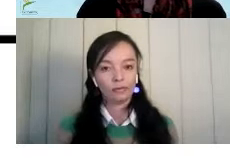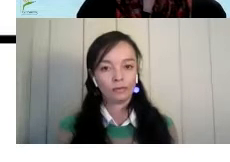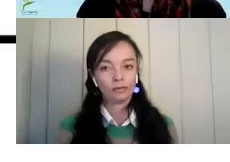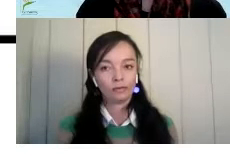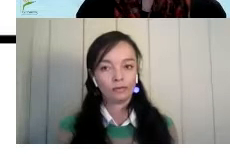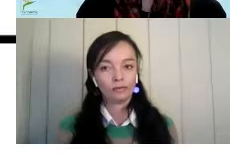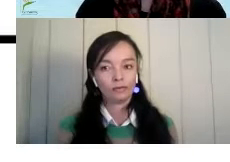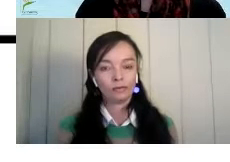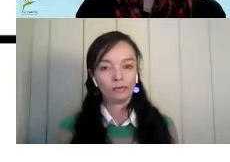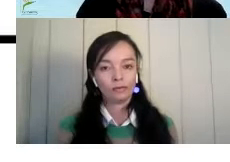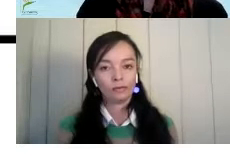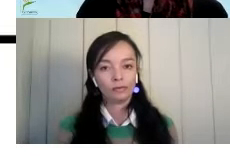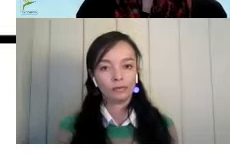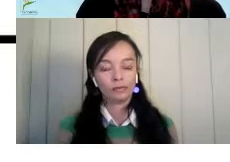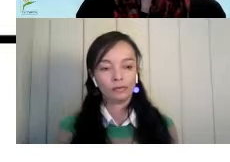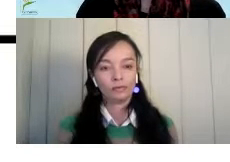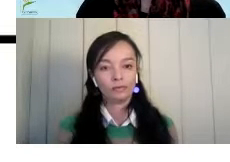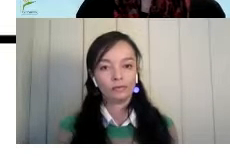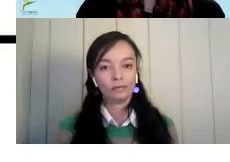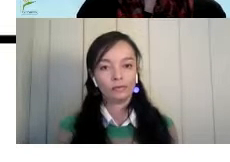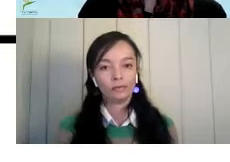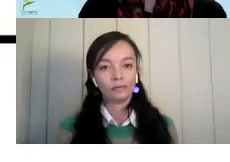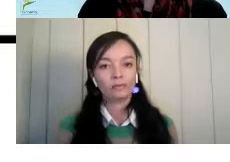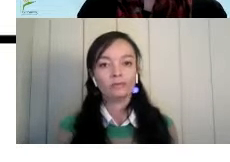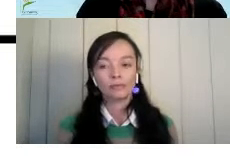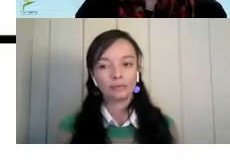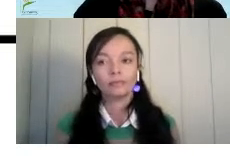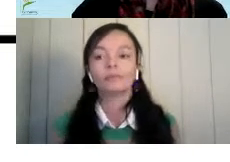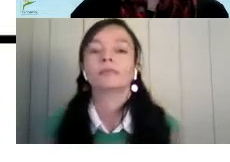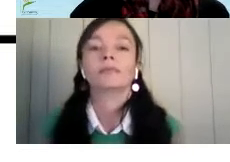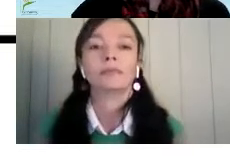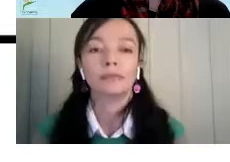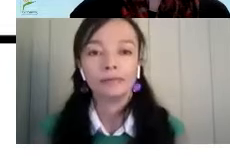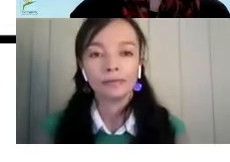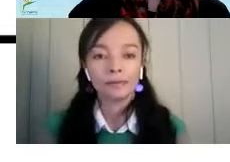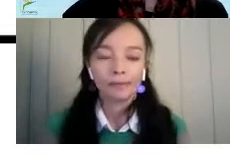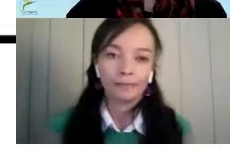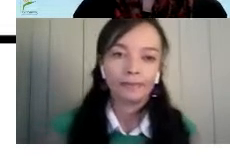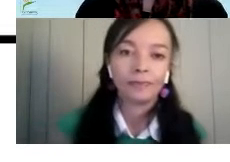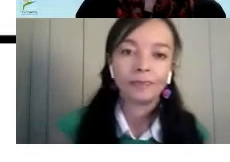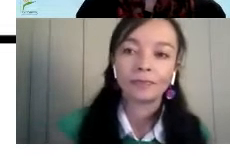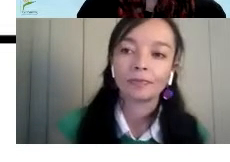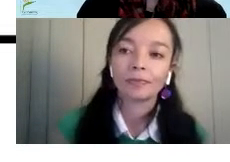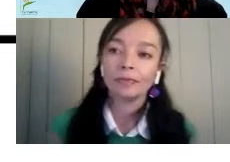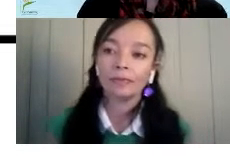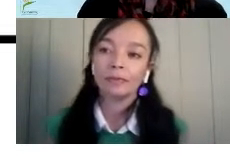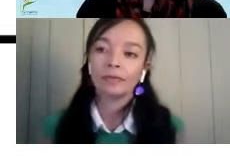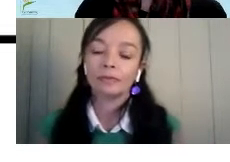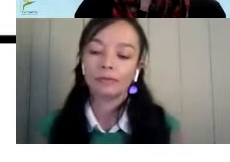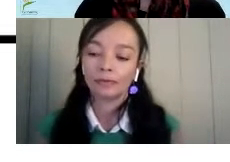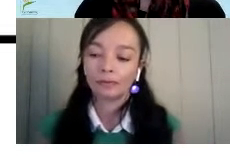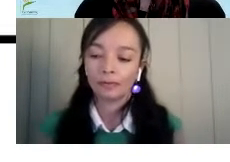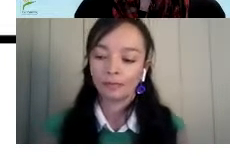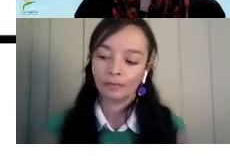al lado derecho. Y en esta edad, como están explorando su mundo